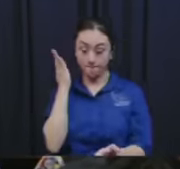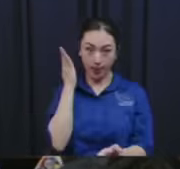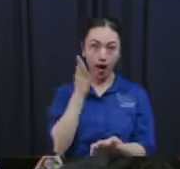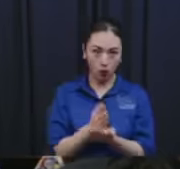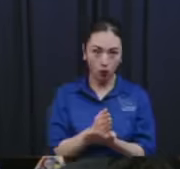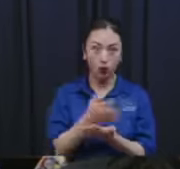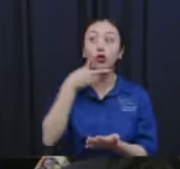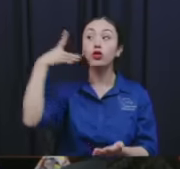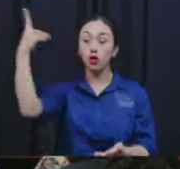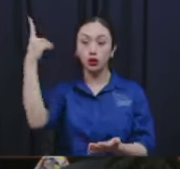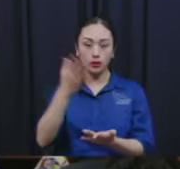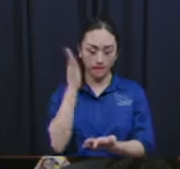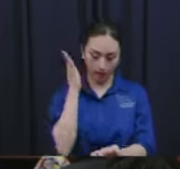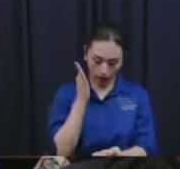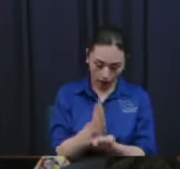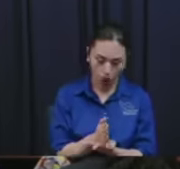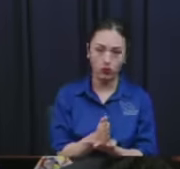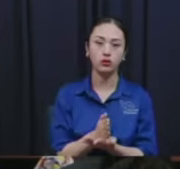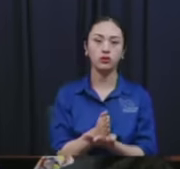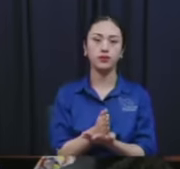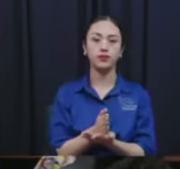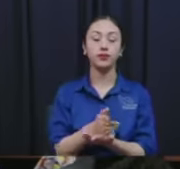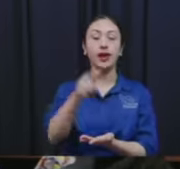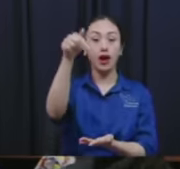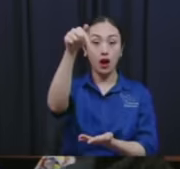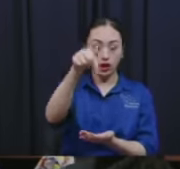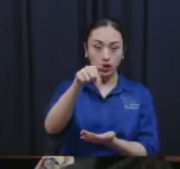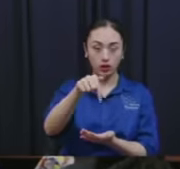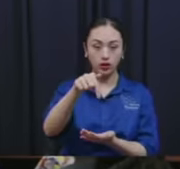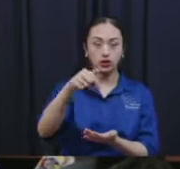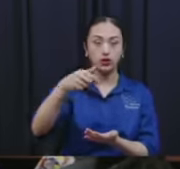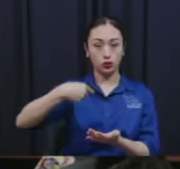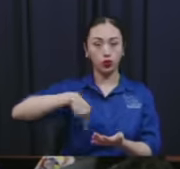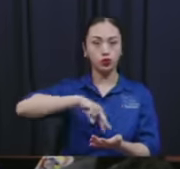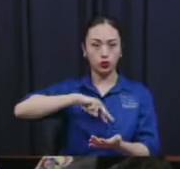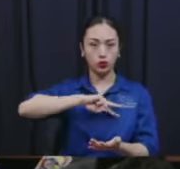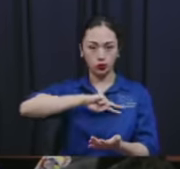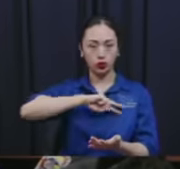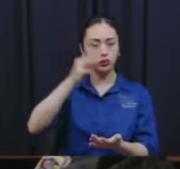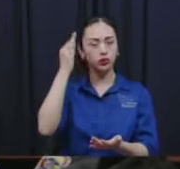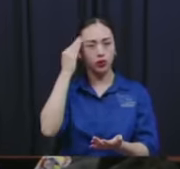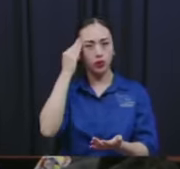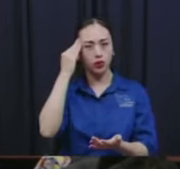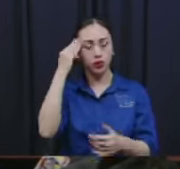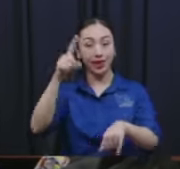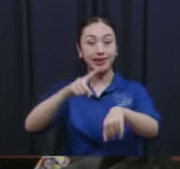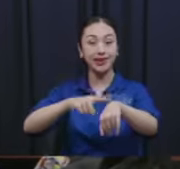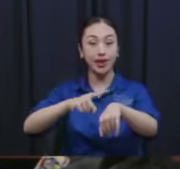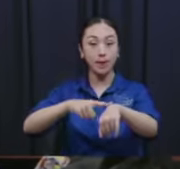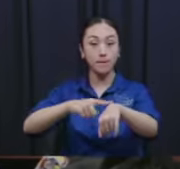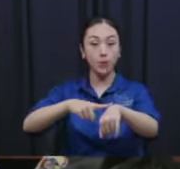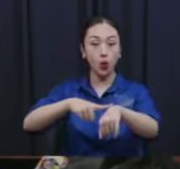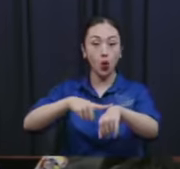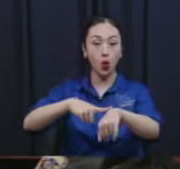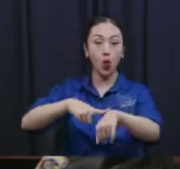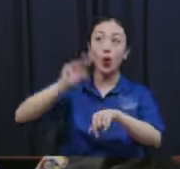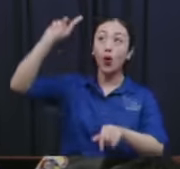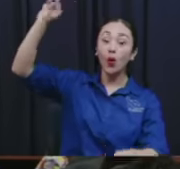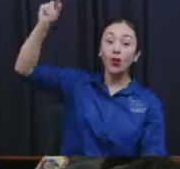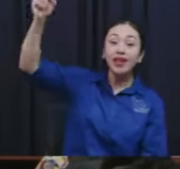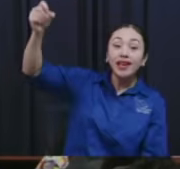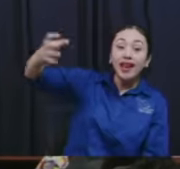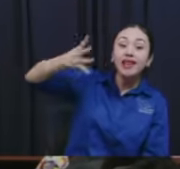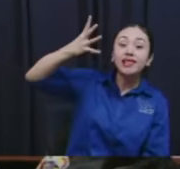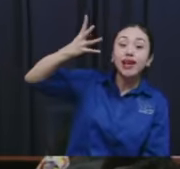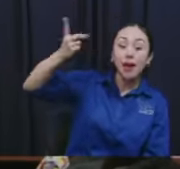pausa entonces esa pausa es lo que nosotros conocemos como el tiempo de gracia de los gentiles en ese tiempo entramos